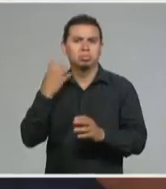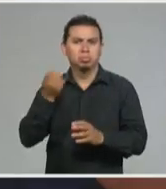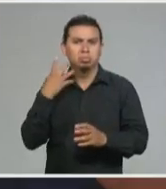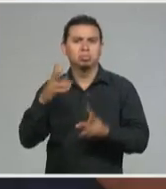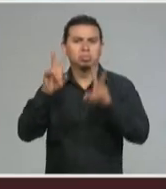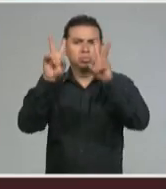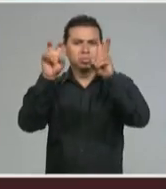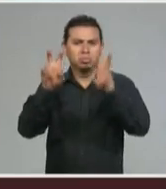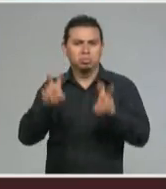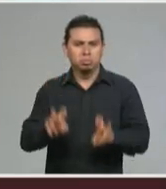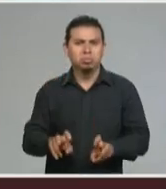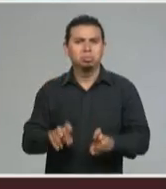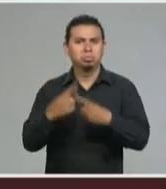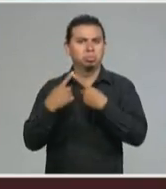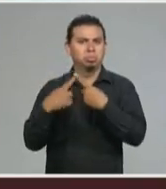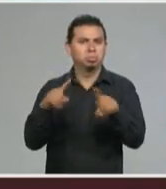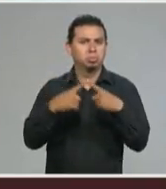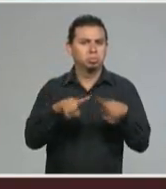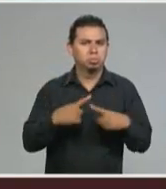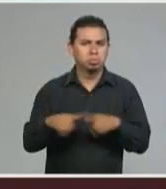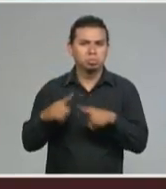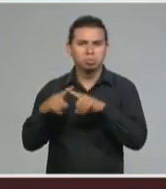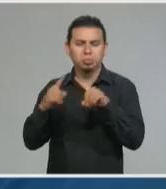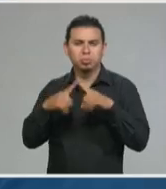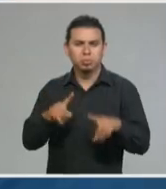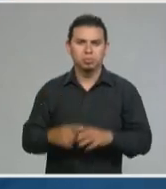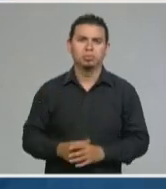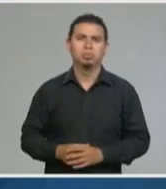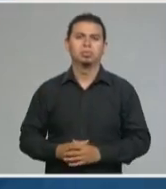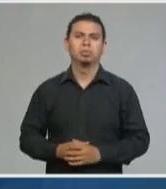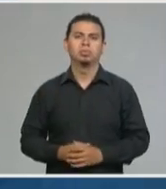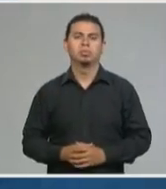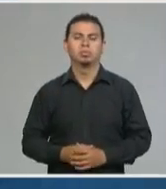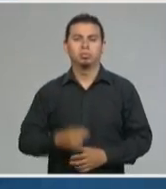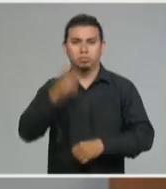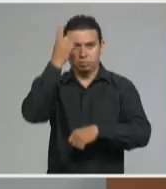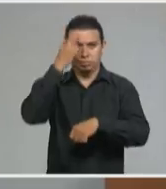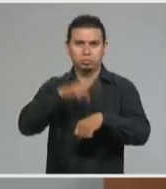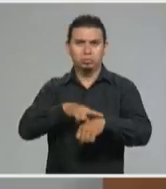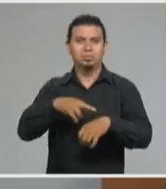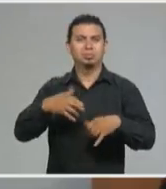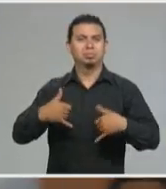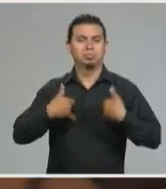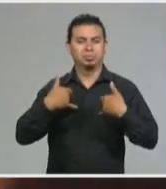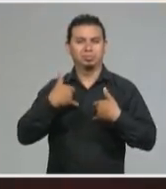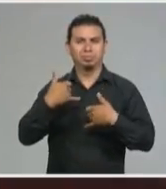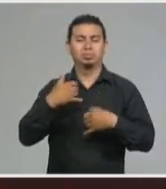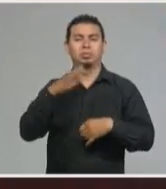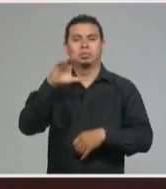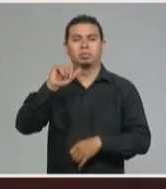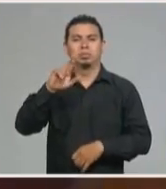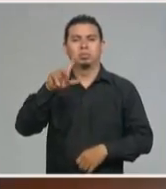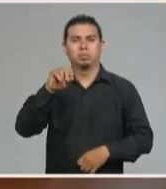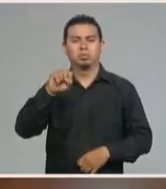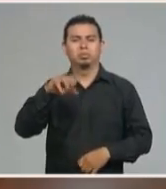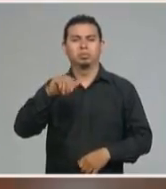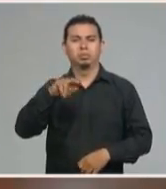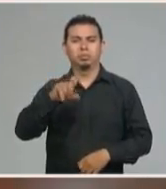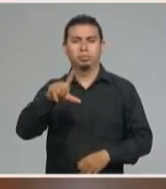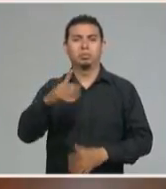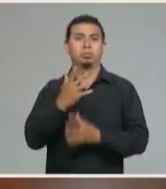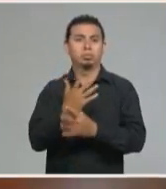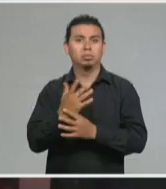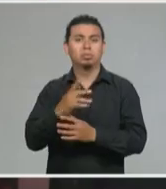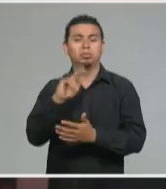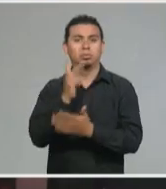conferencias con temas de su interés. El director de la Juventud, Carlos Manuel Gómez Ramos, dijo